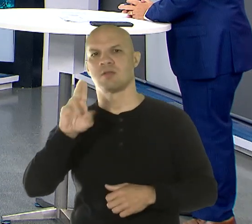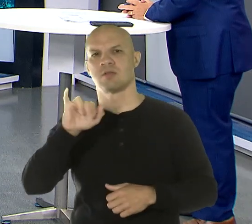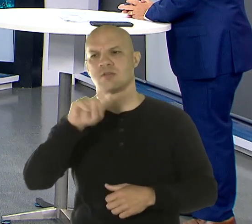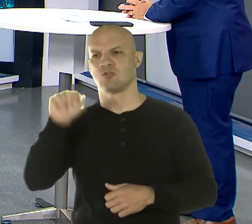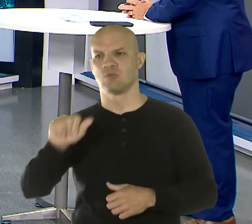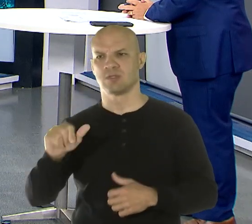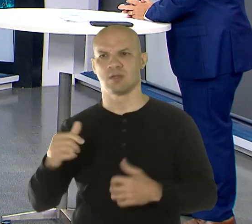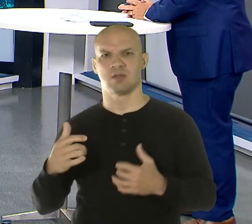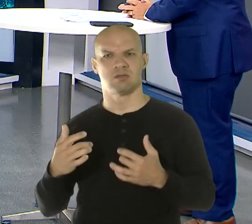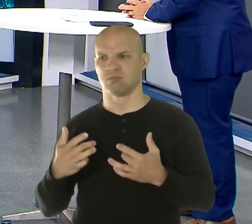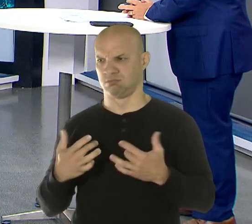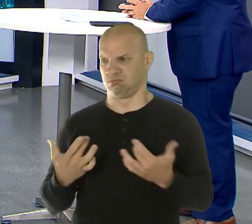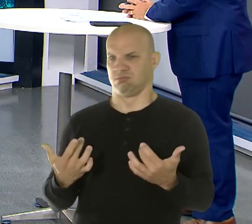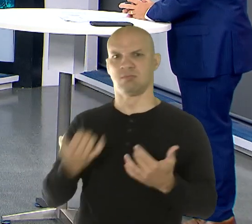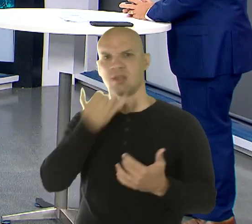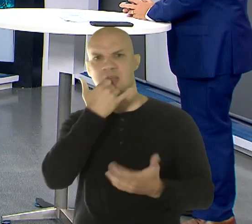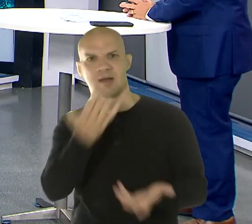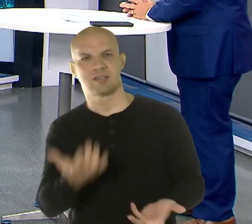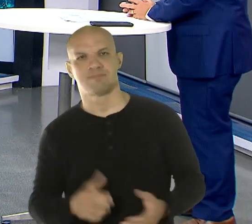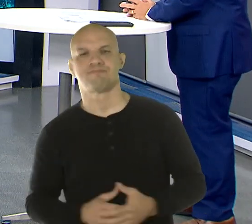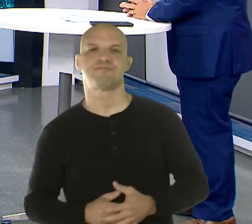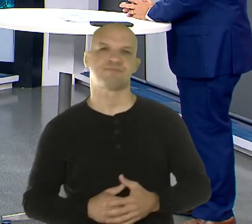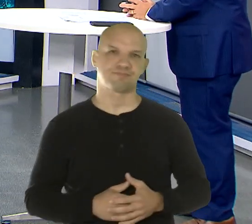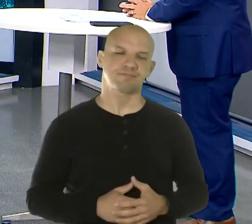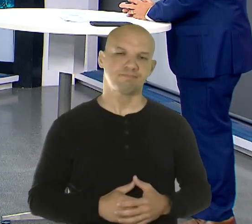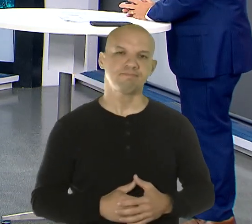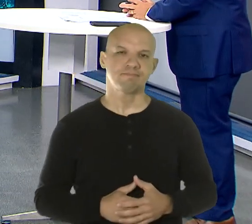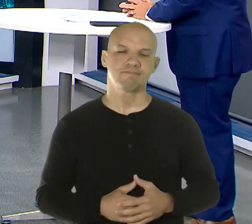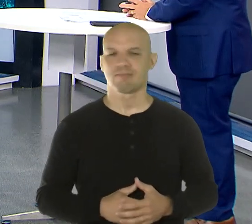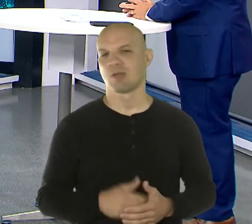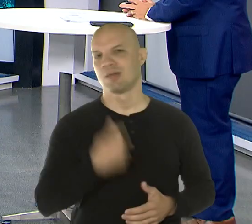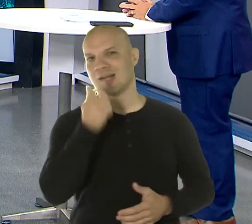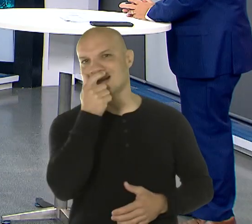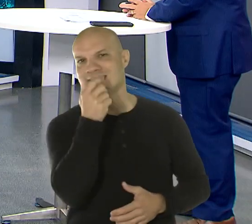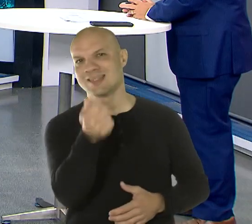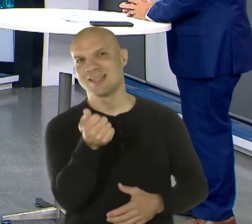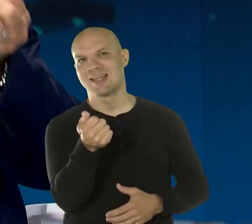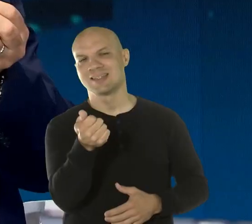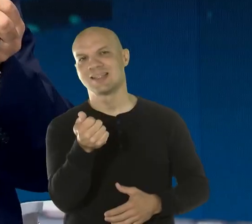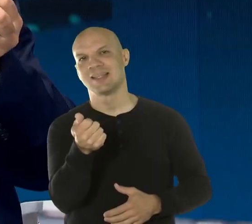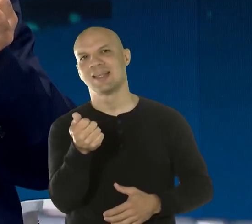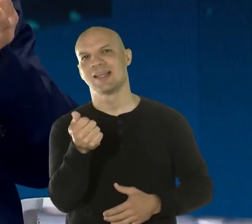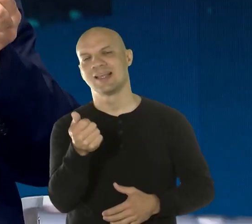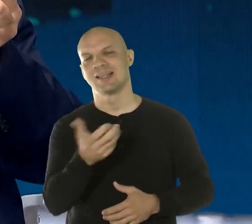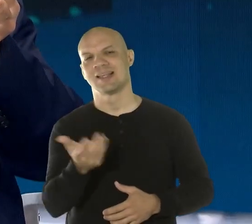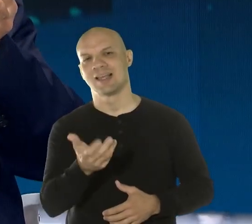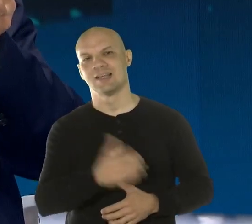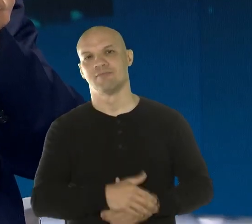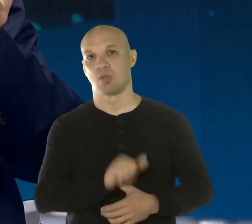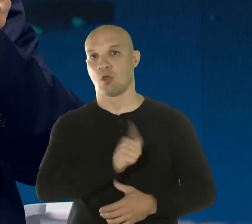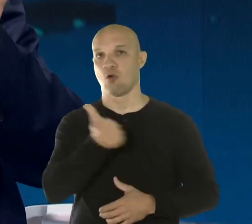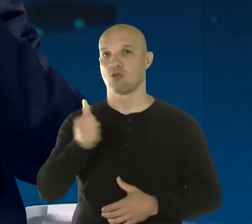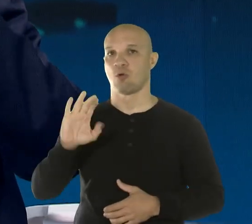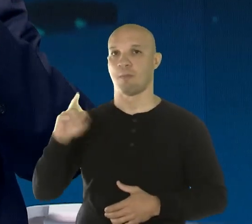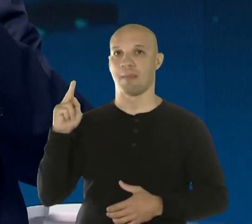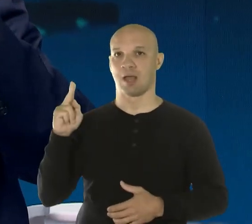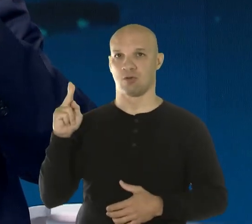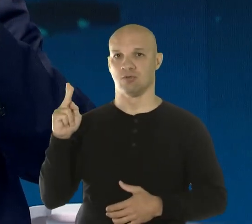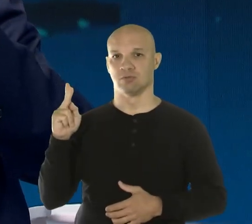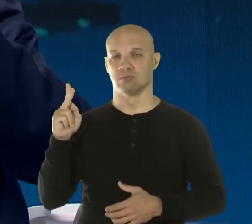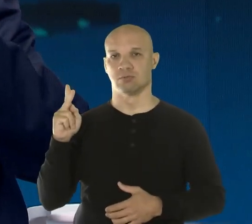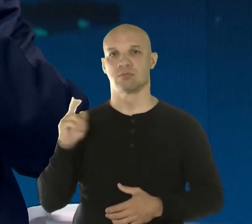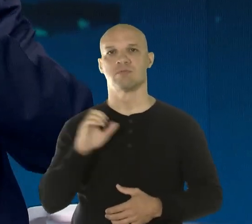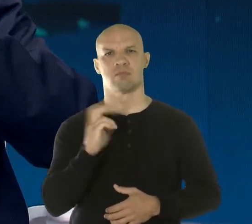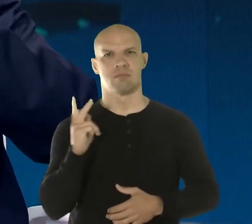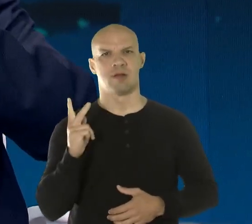definitivamente. Por lo menos, comentando, interesantemente, otro banco y también